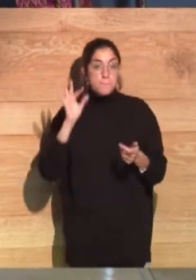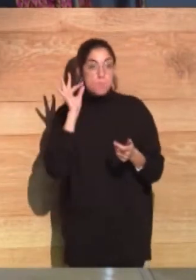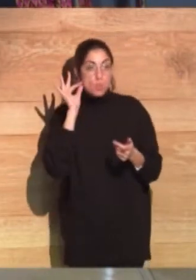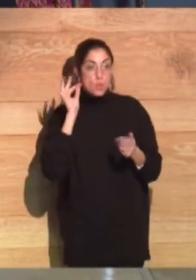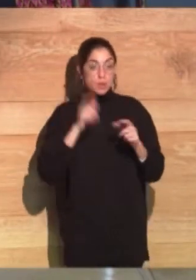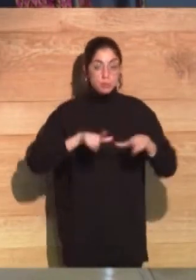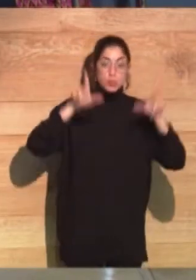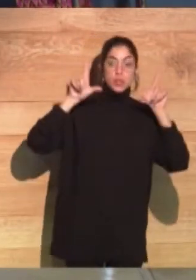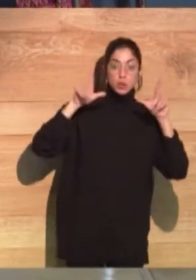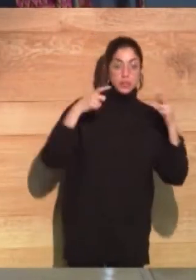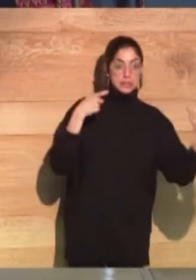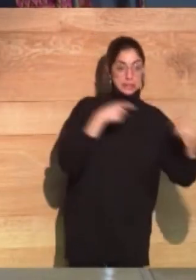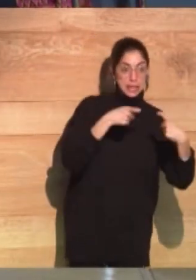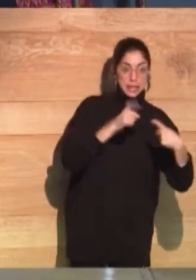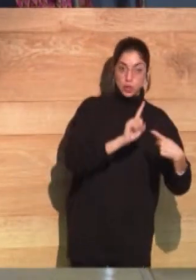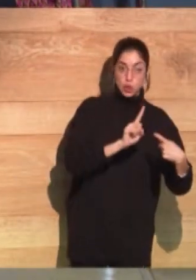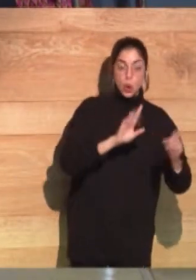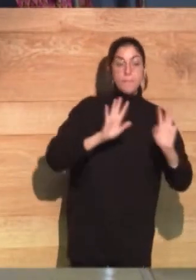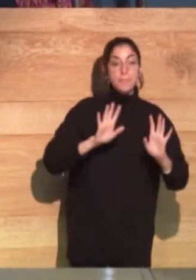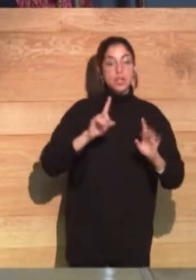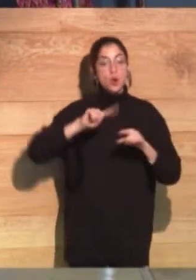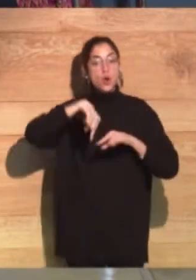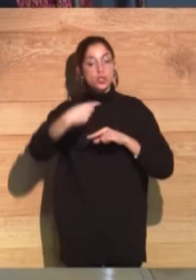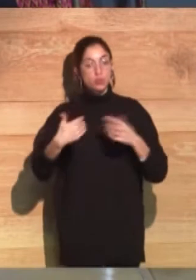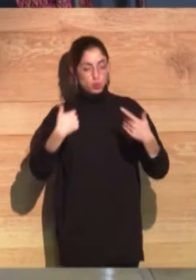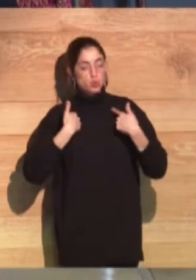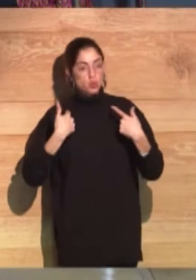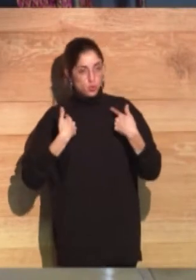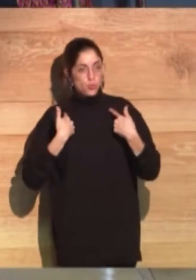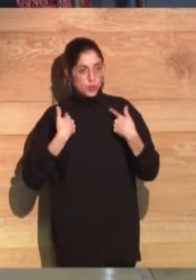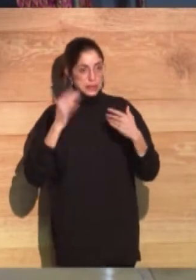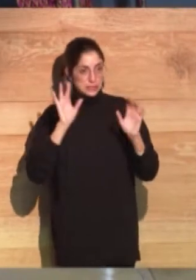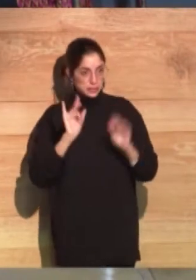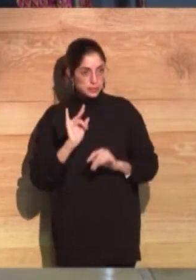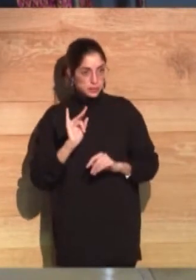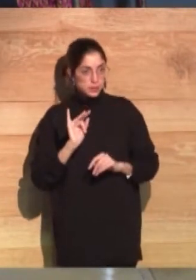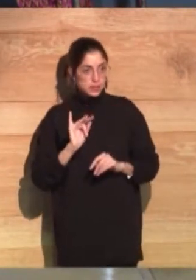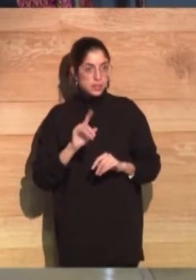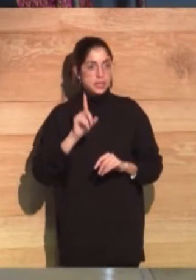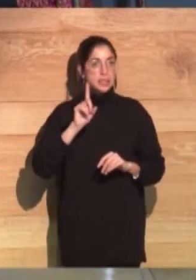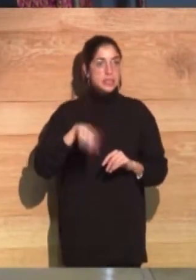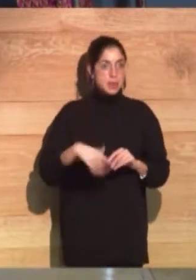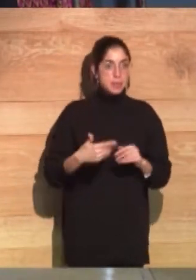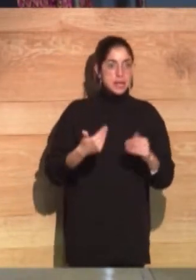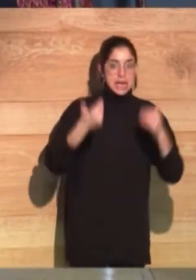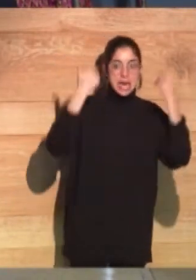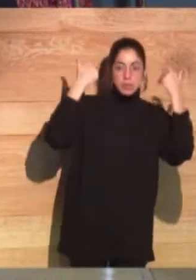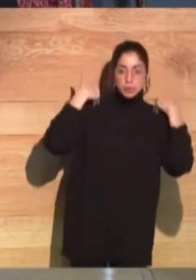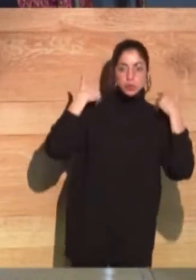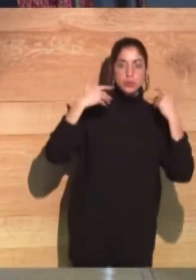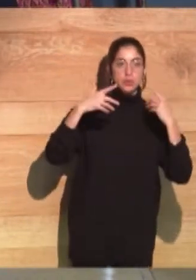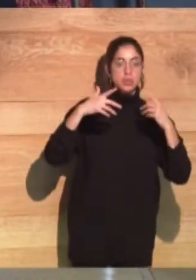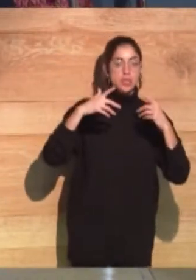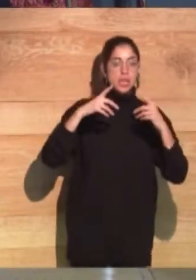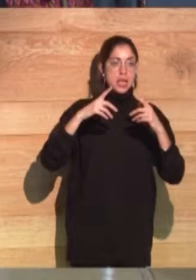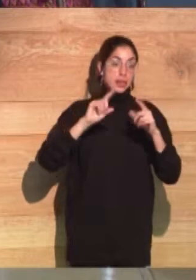de la guerra, pero sí las que sufren las consecuencias, y sobre sus espaldas recae el peso de la reconstrucción.